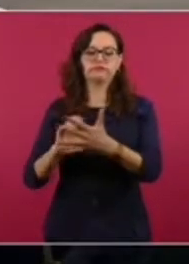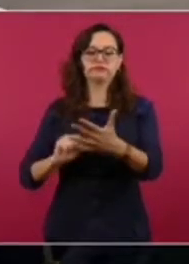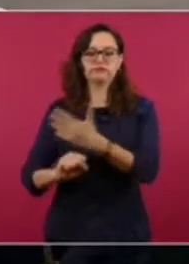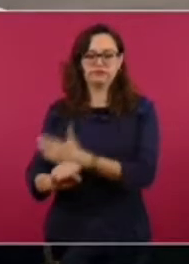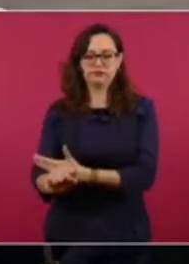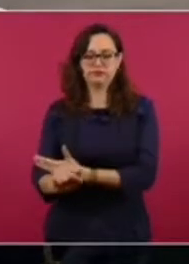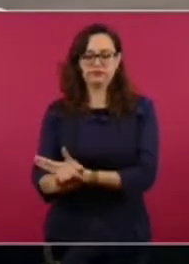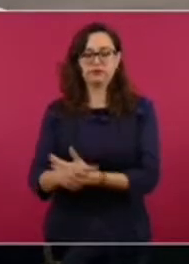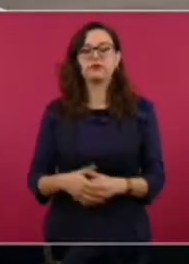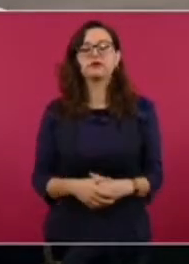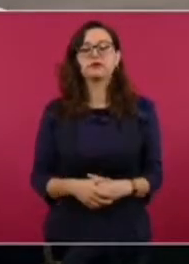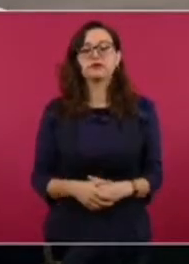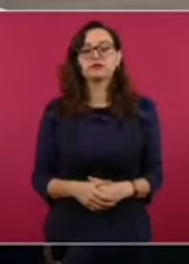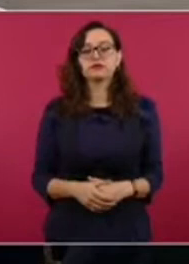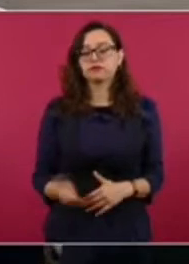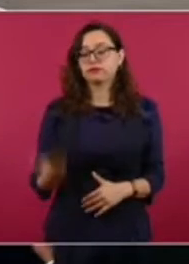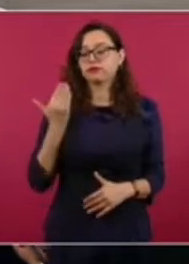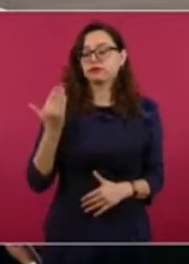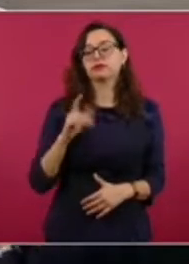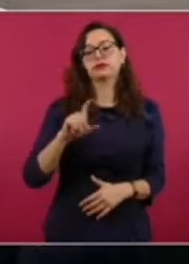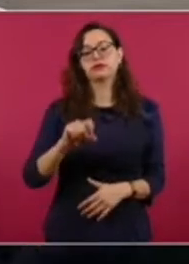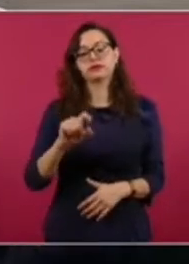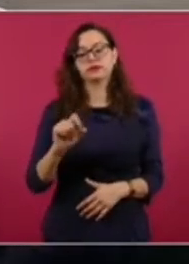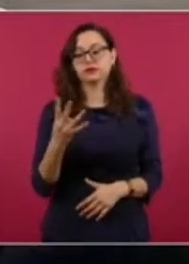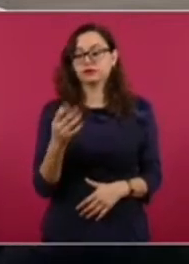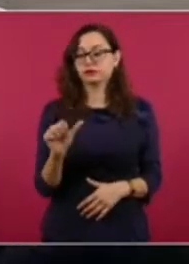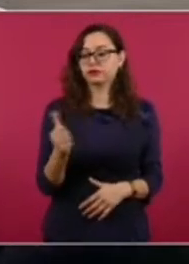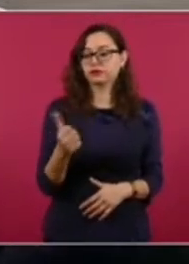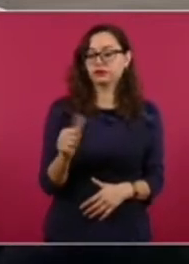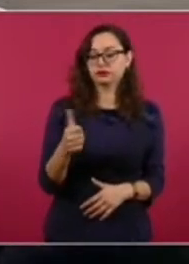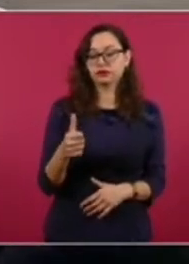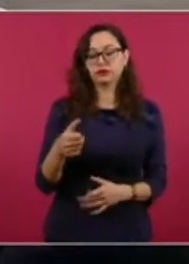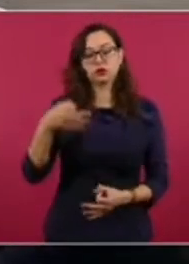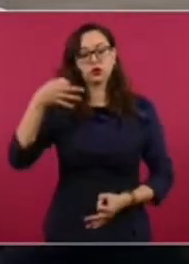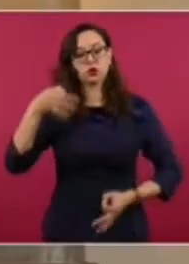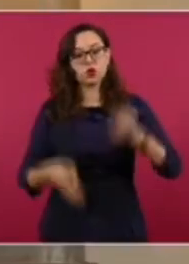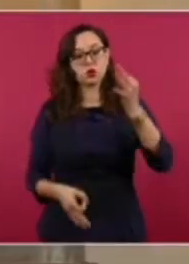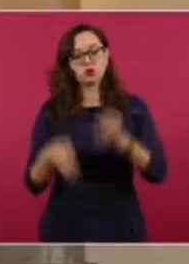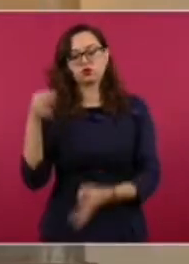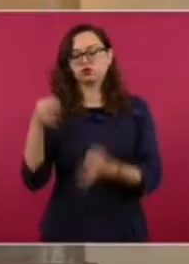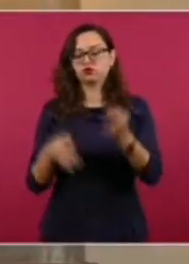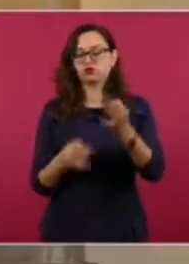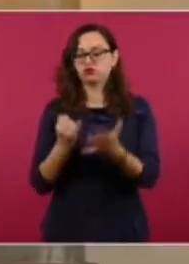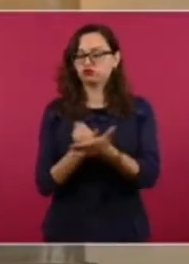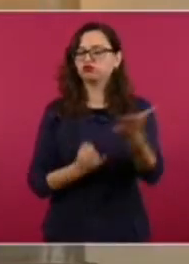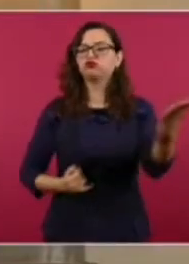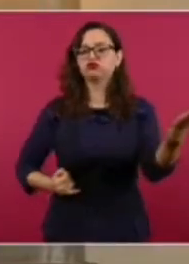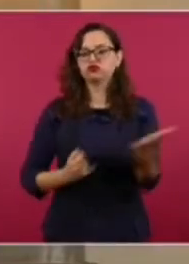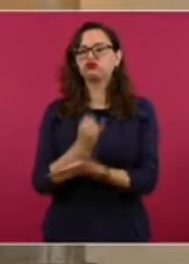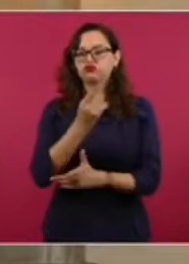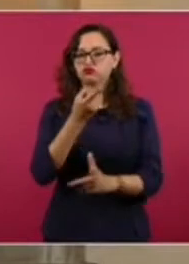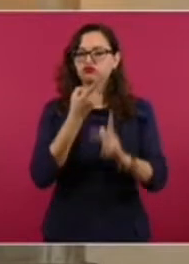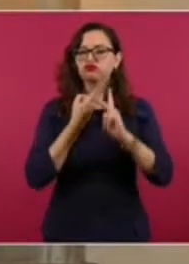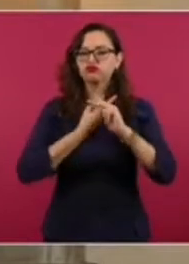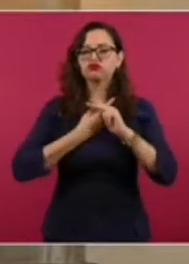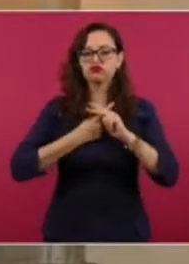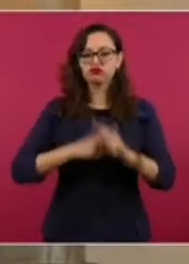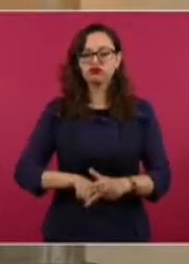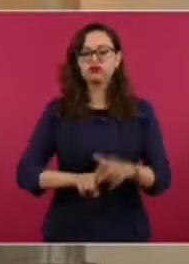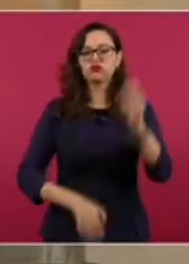24 finalmente el juez de control vinculó a proceso penal al